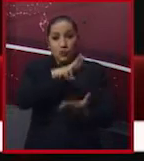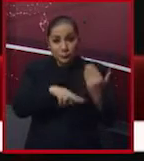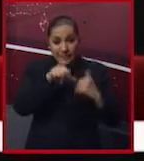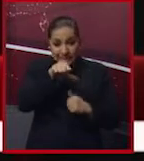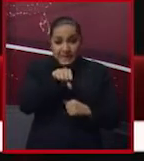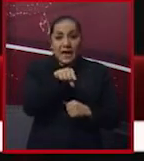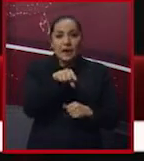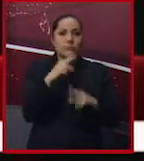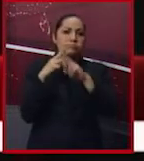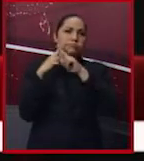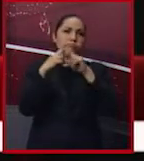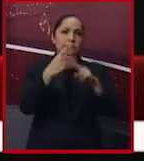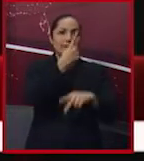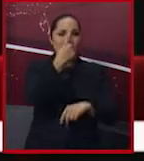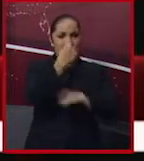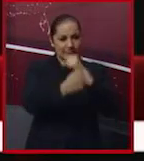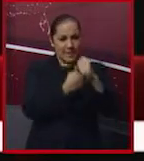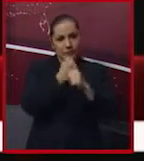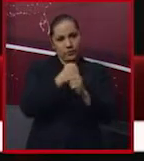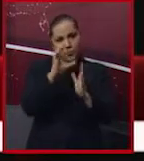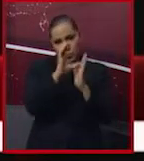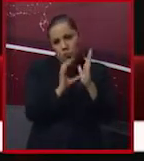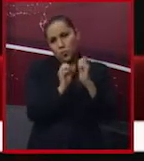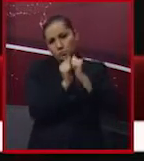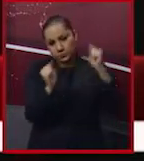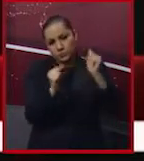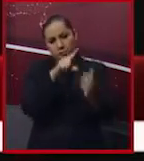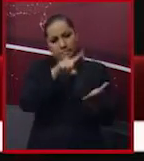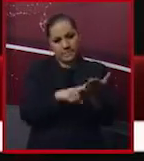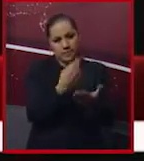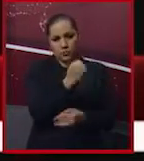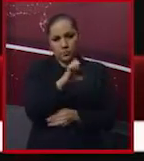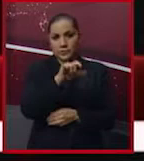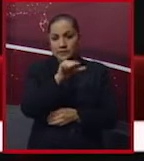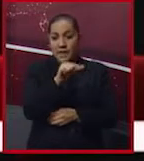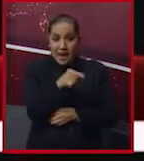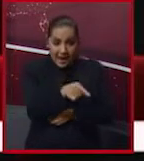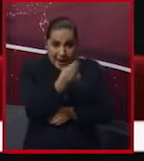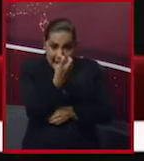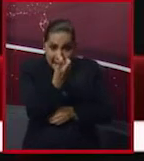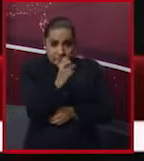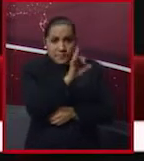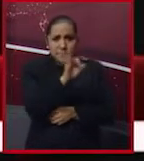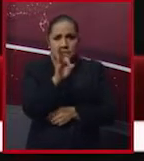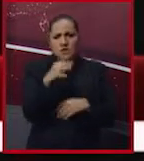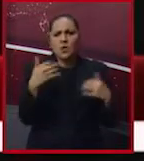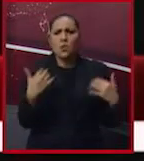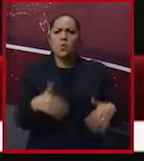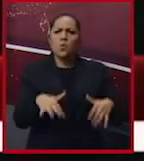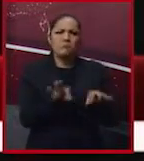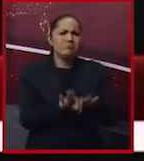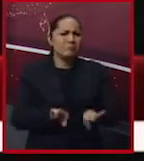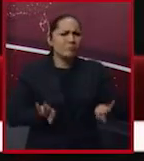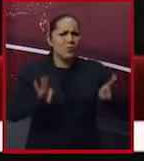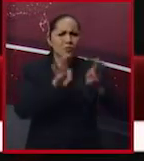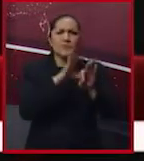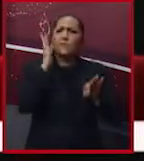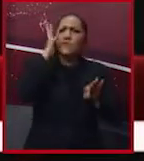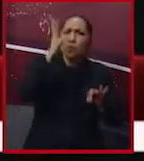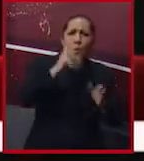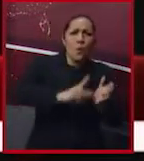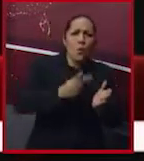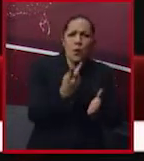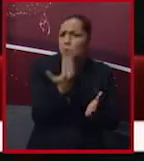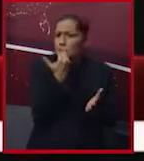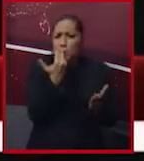Constitución de 1917. Y ese es un hecho importante y que incidió de manera especial en